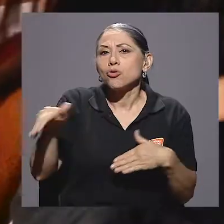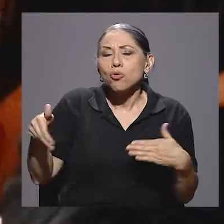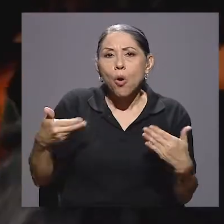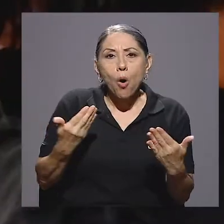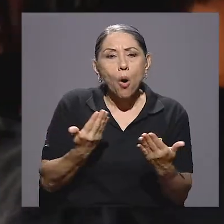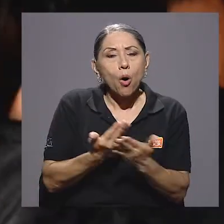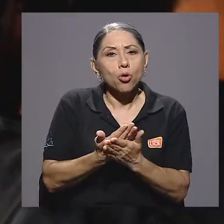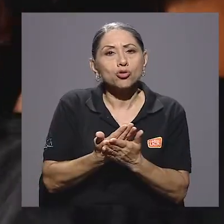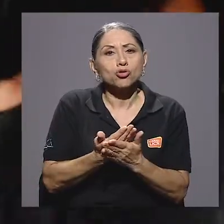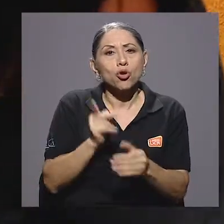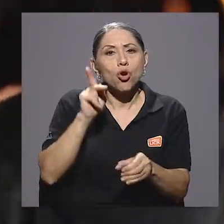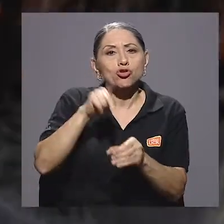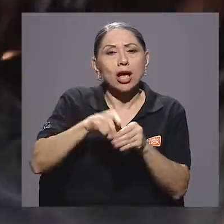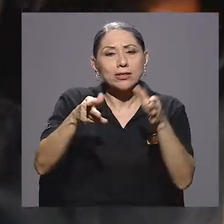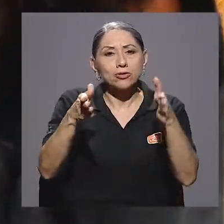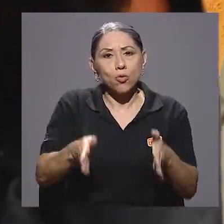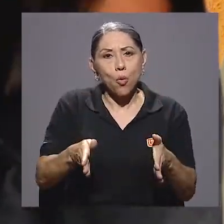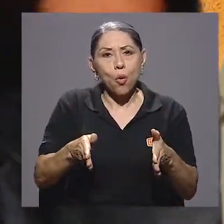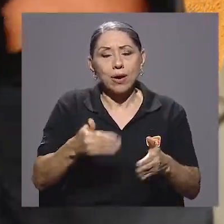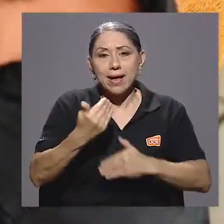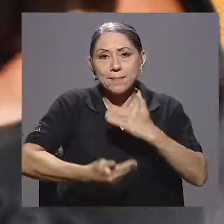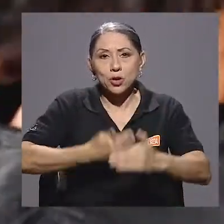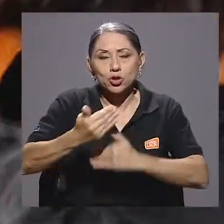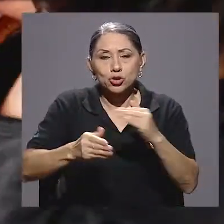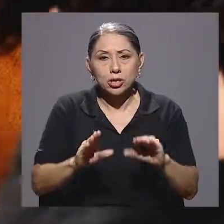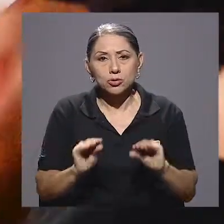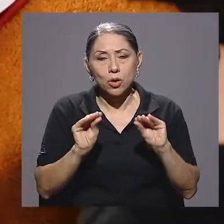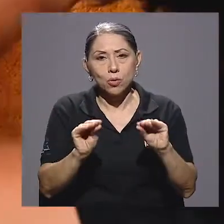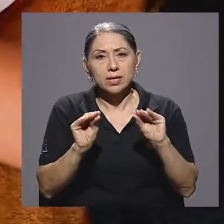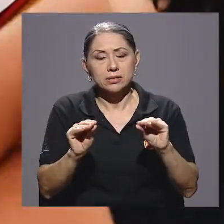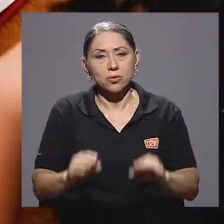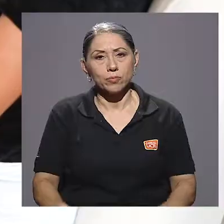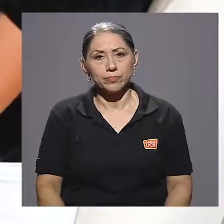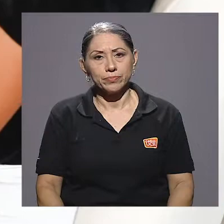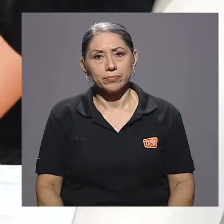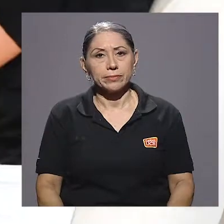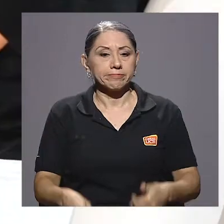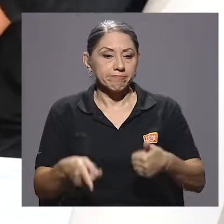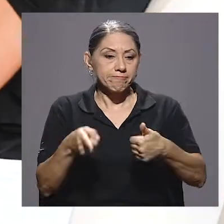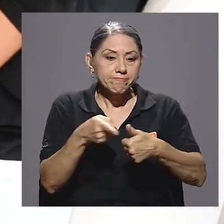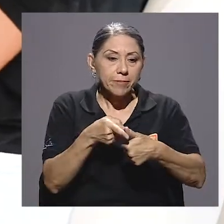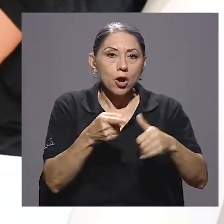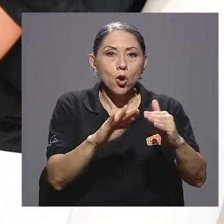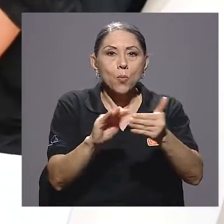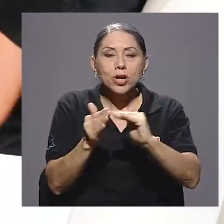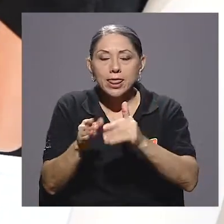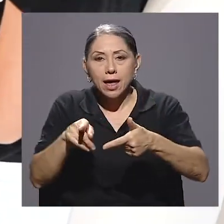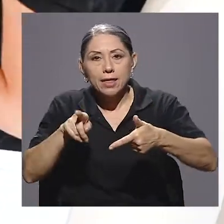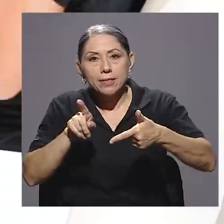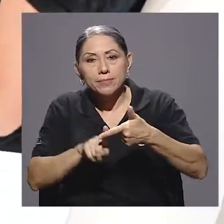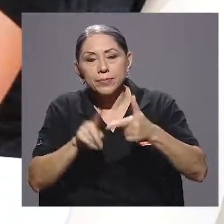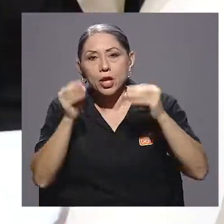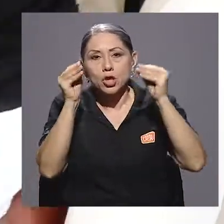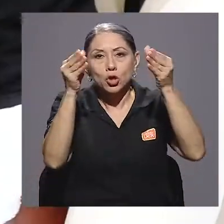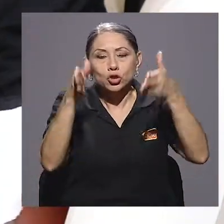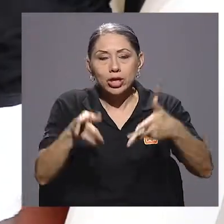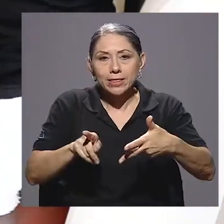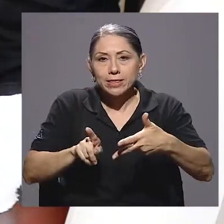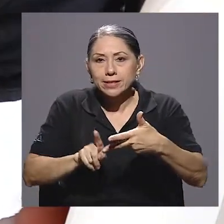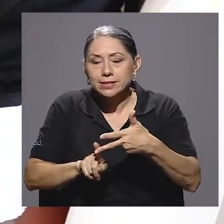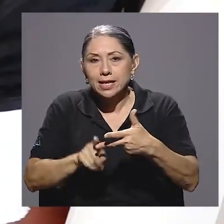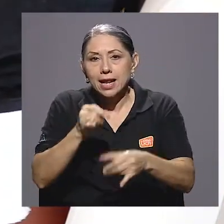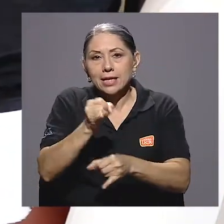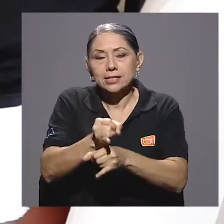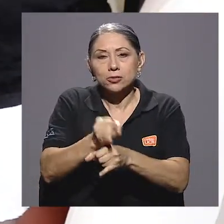todos los actores en este proceso de educación. Hablamos de la comunidad, hablamos de los